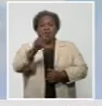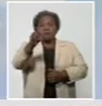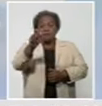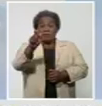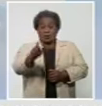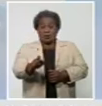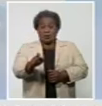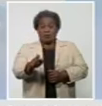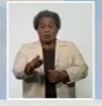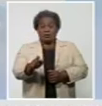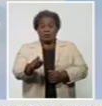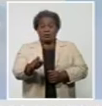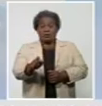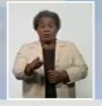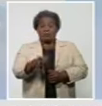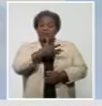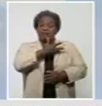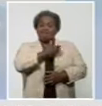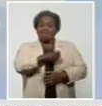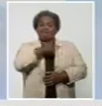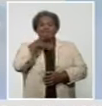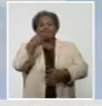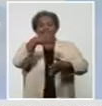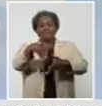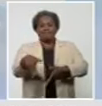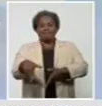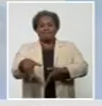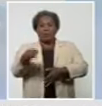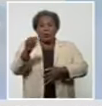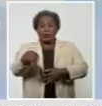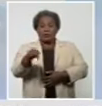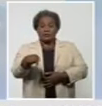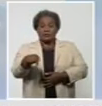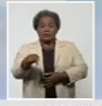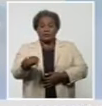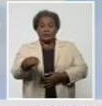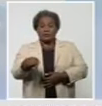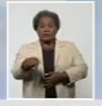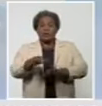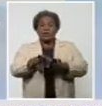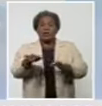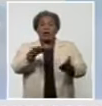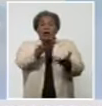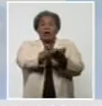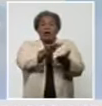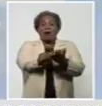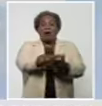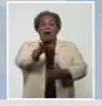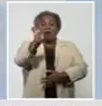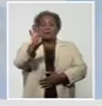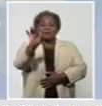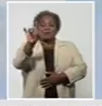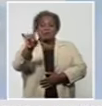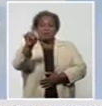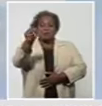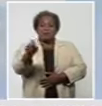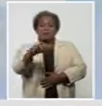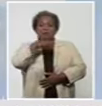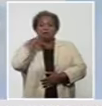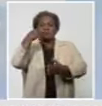paciente que lamentamos su fallecimiento en el día de hoy, pues ya se acumulan 89 fallecidos,